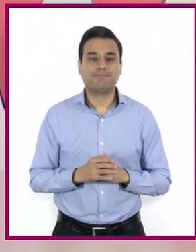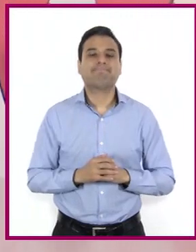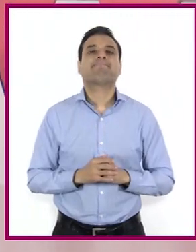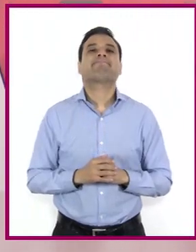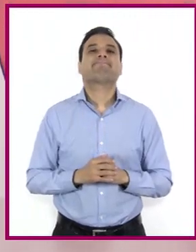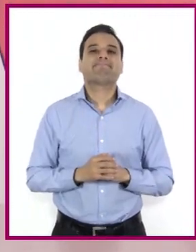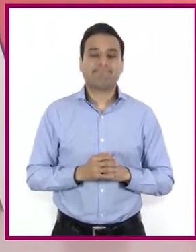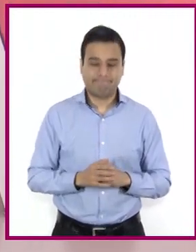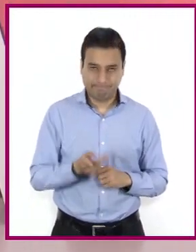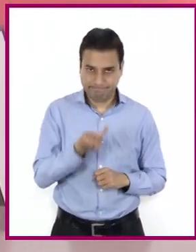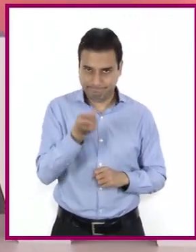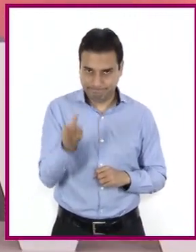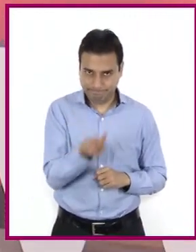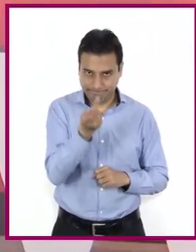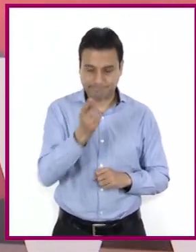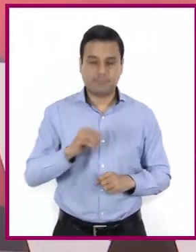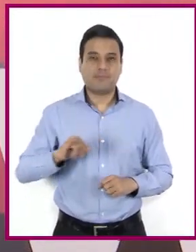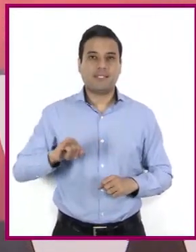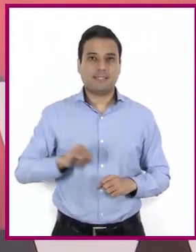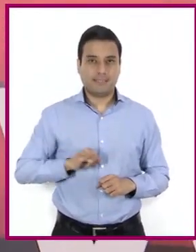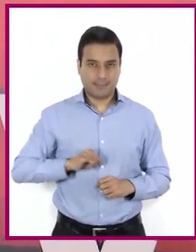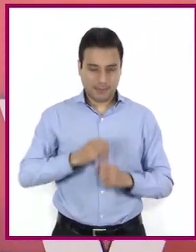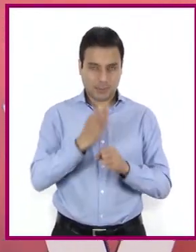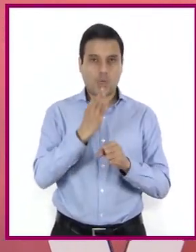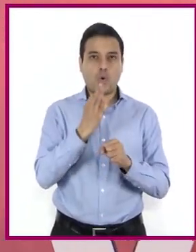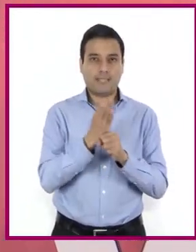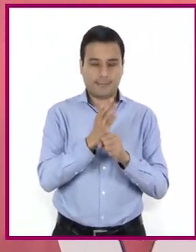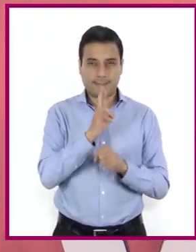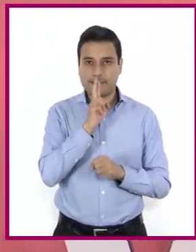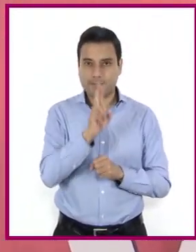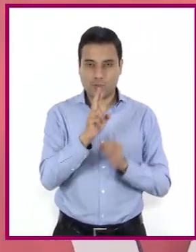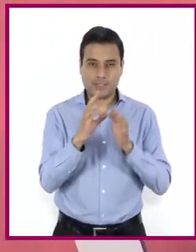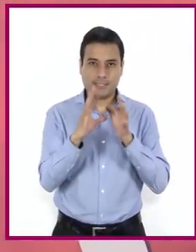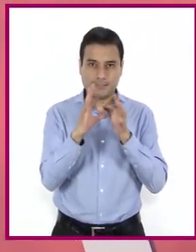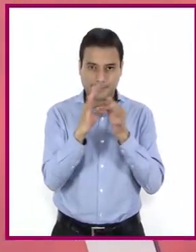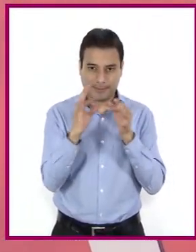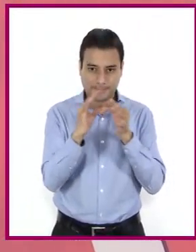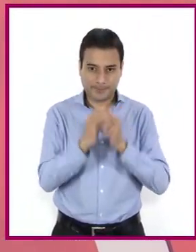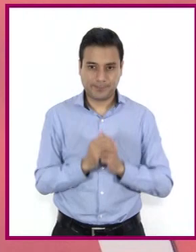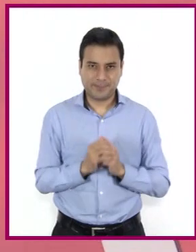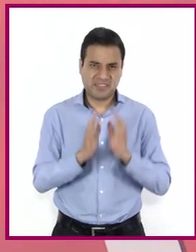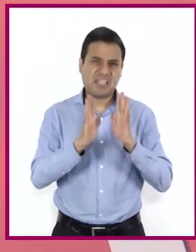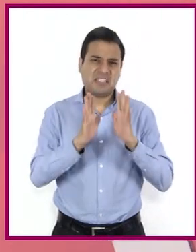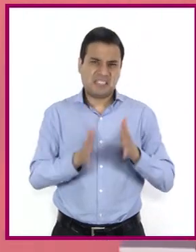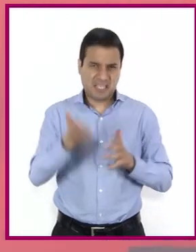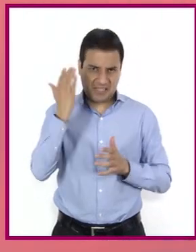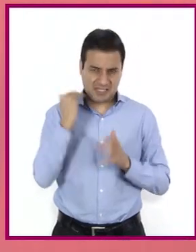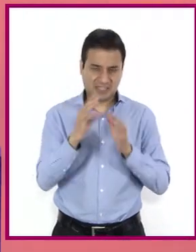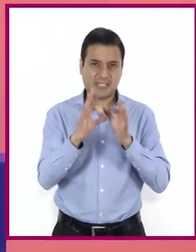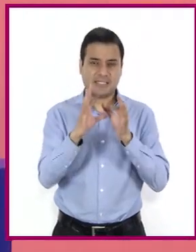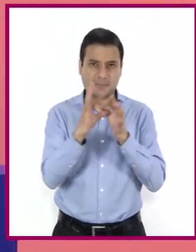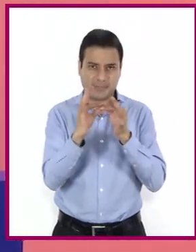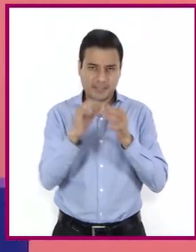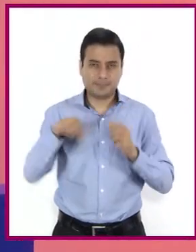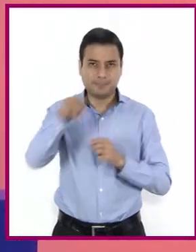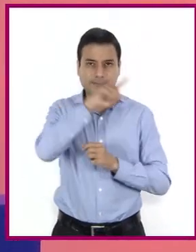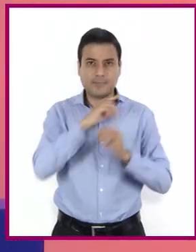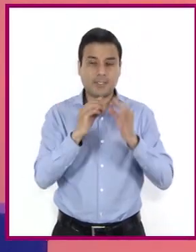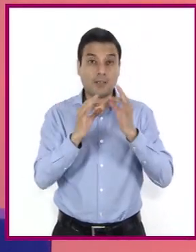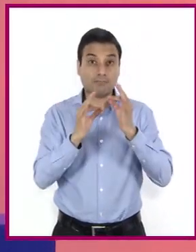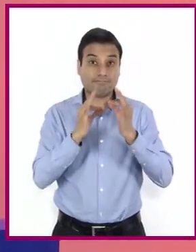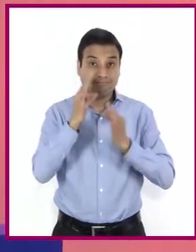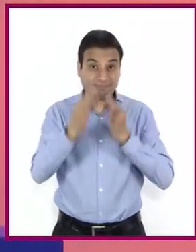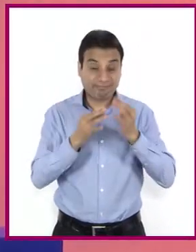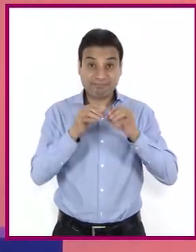son muy pertinentes y claro que daremos respuesta a ellos. Como ya lo mencionamos antes, para poder realizar el